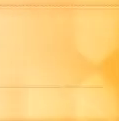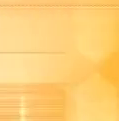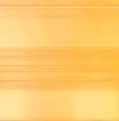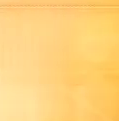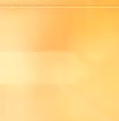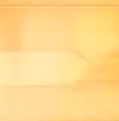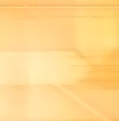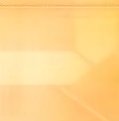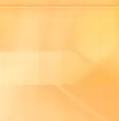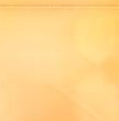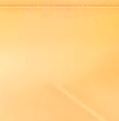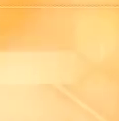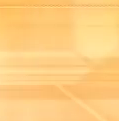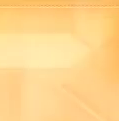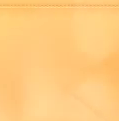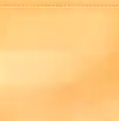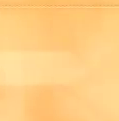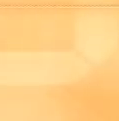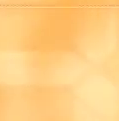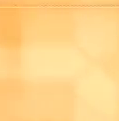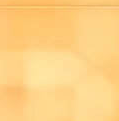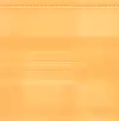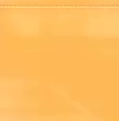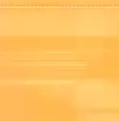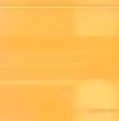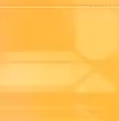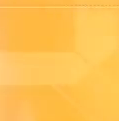continúa la Pauta de